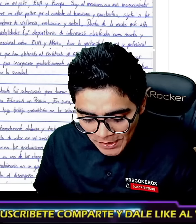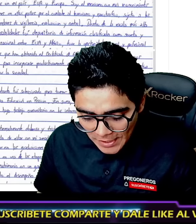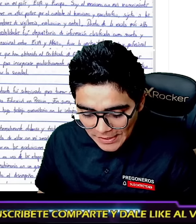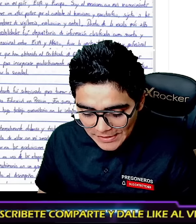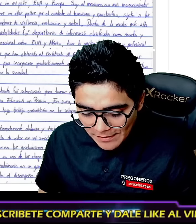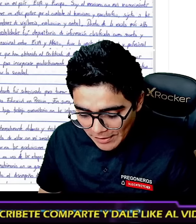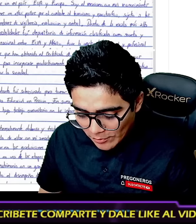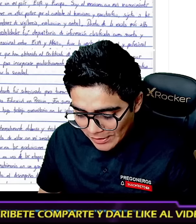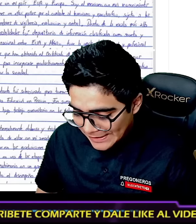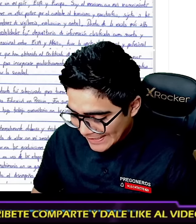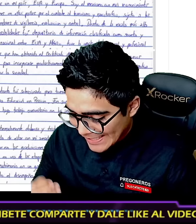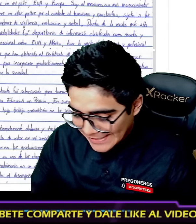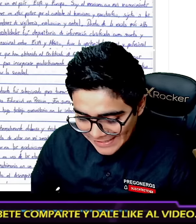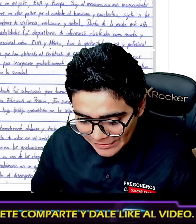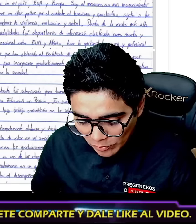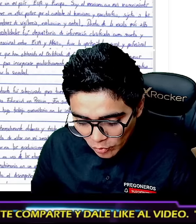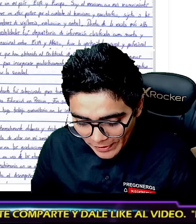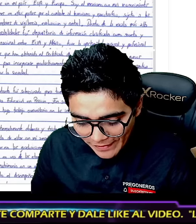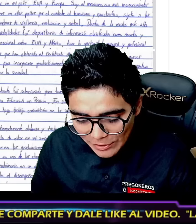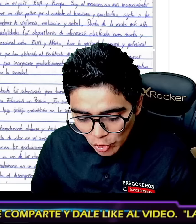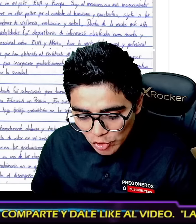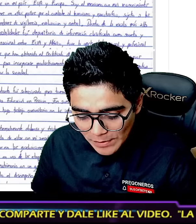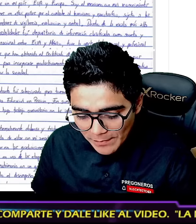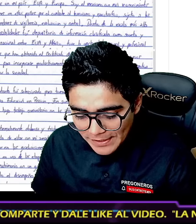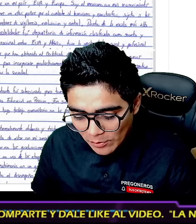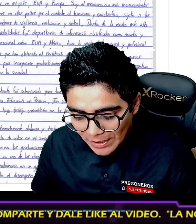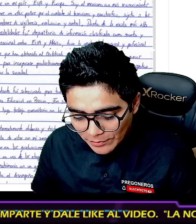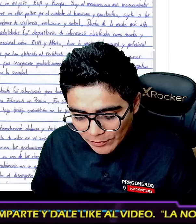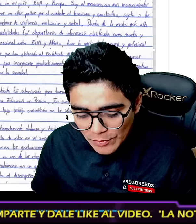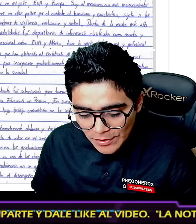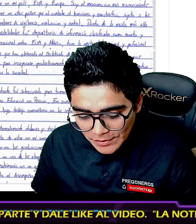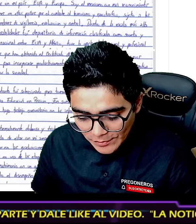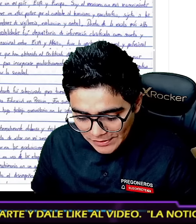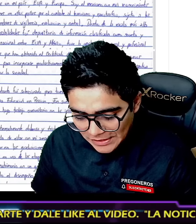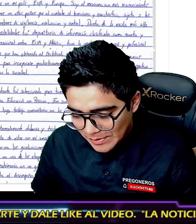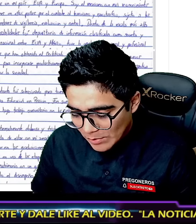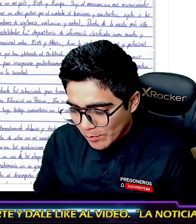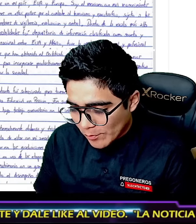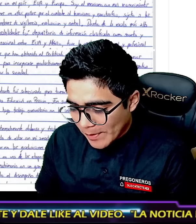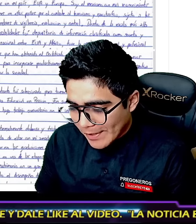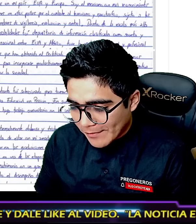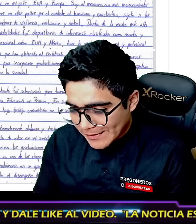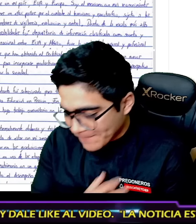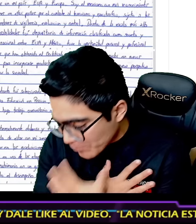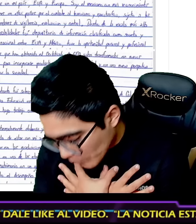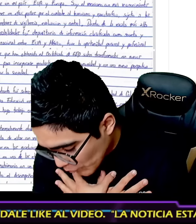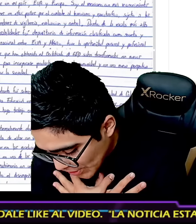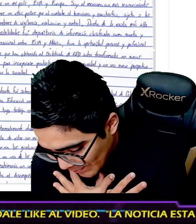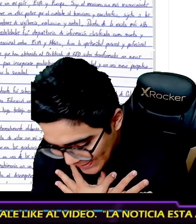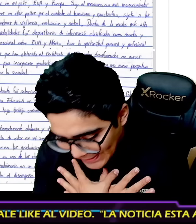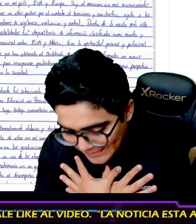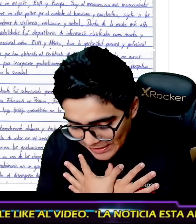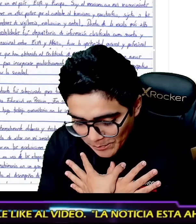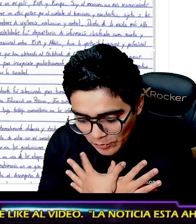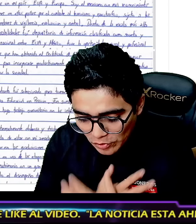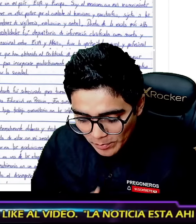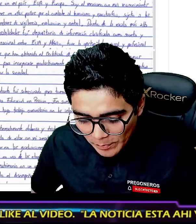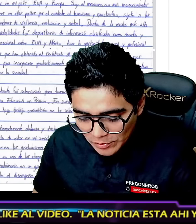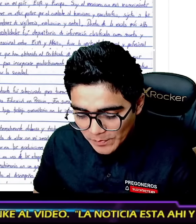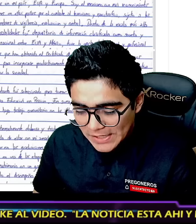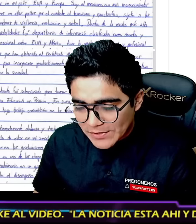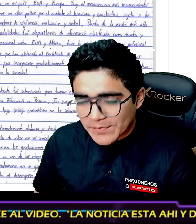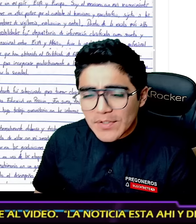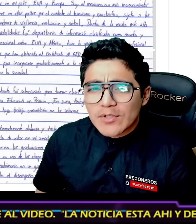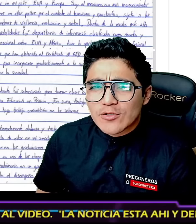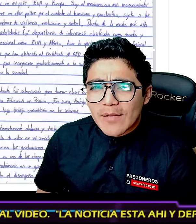encontrando en este miércoles 16 de octubre del 2024. Si nos estás viendo por primera vez, muchísimas gracias por tu tiempo y